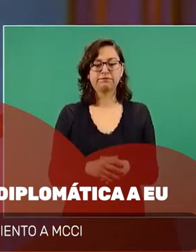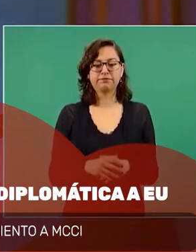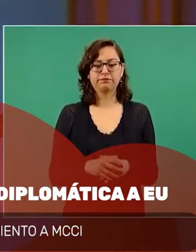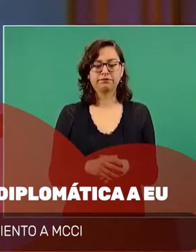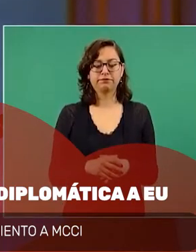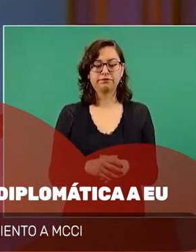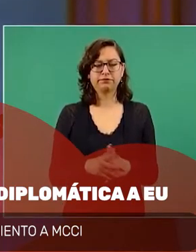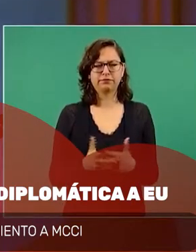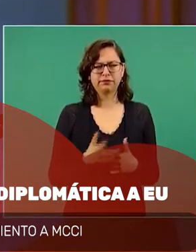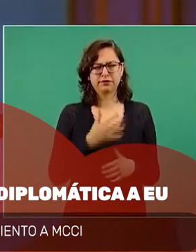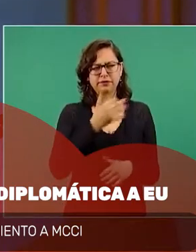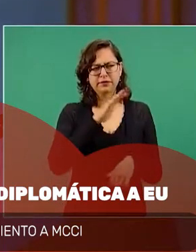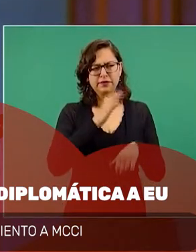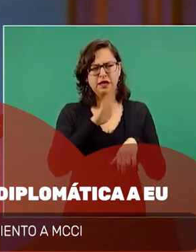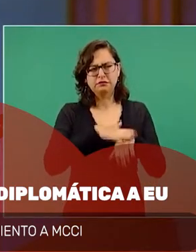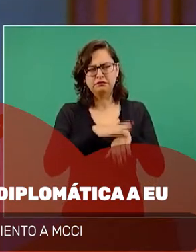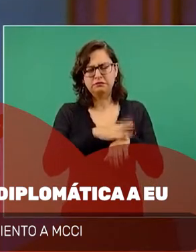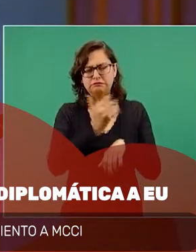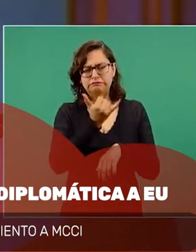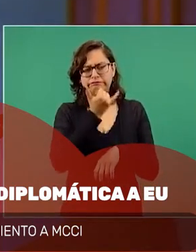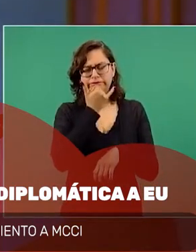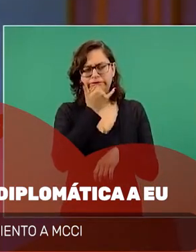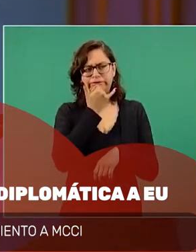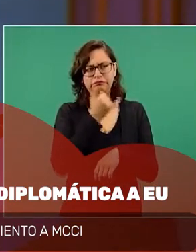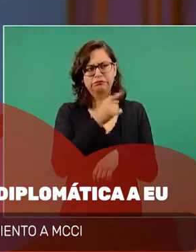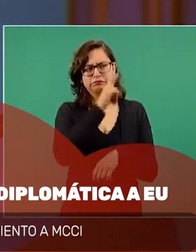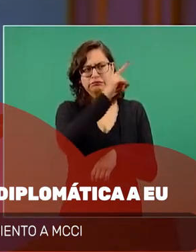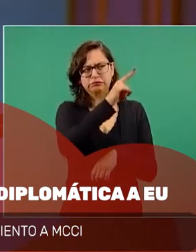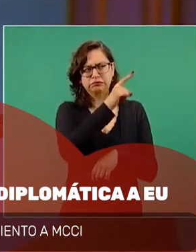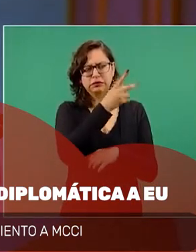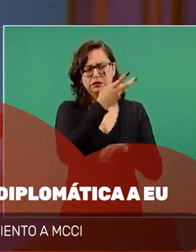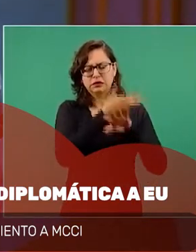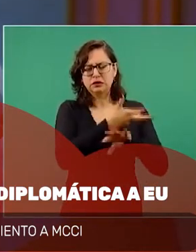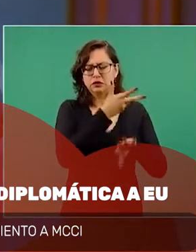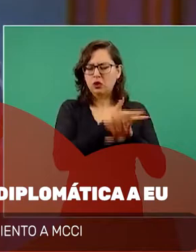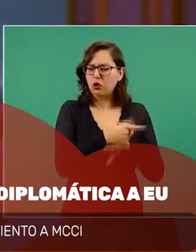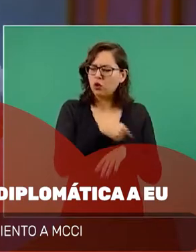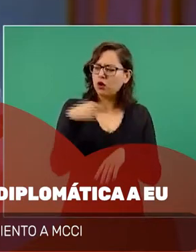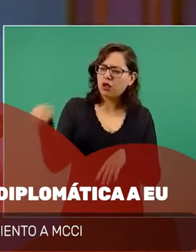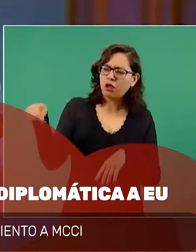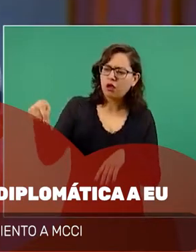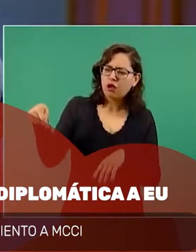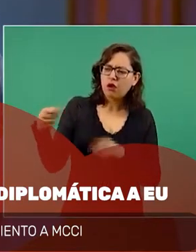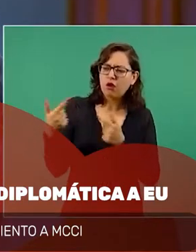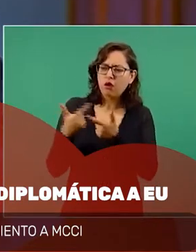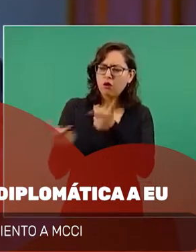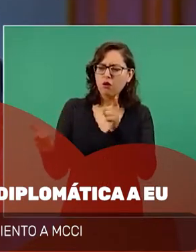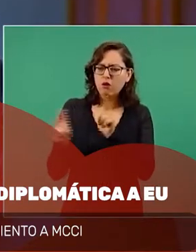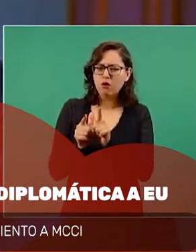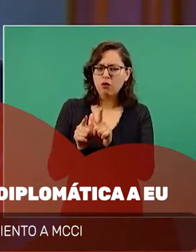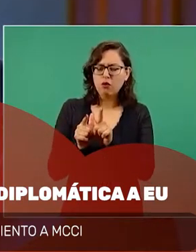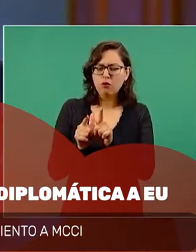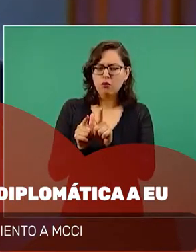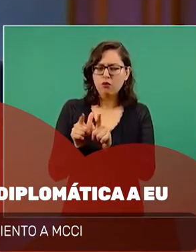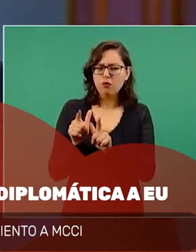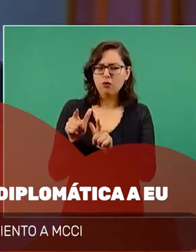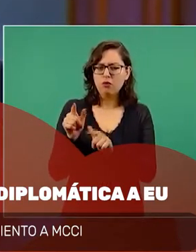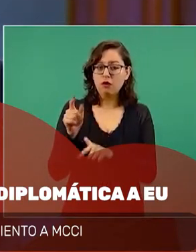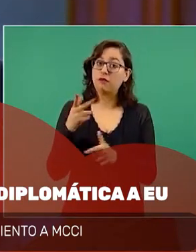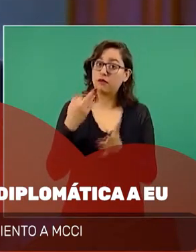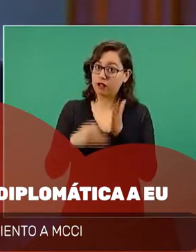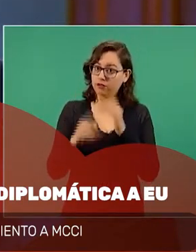entrega. Durante su conferencia de prensa matutina, dijo que el financiamiento que tiene la Embajada de Estados Unidos es un acto de